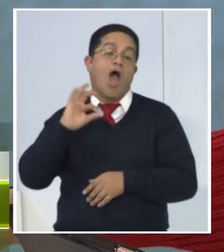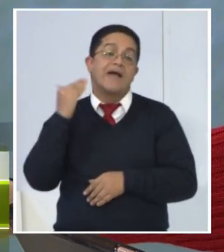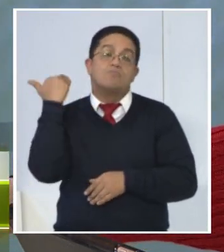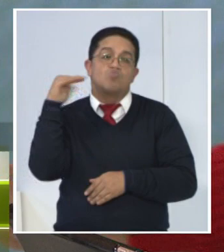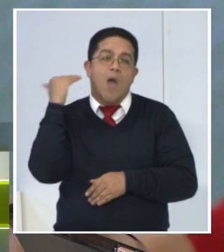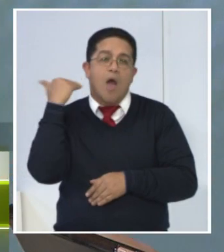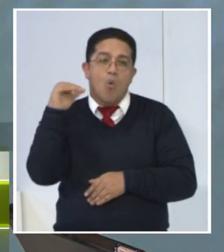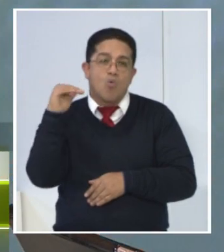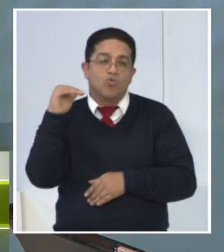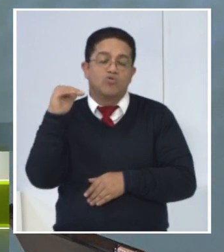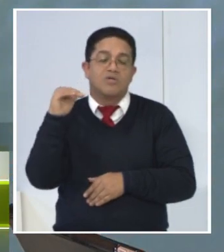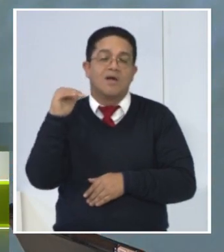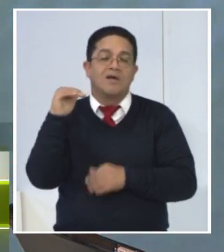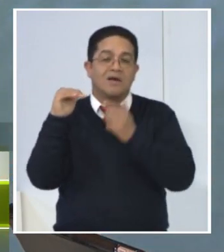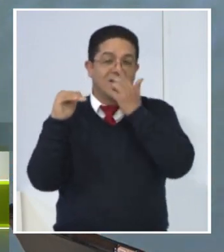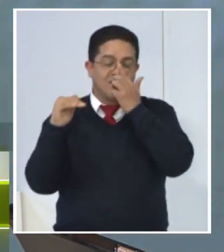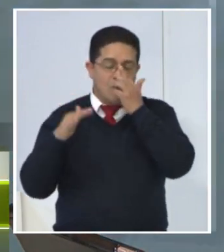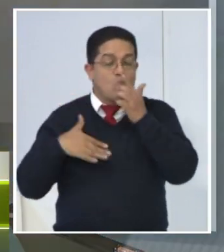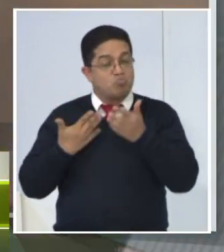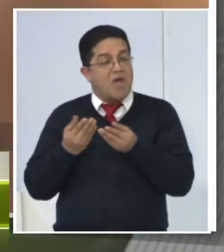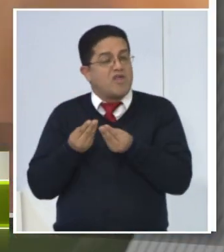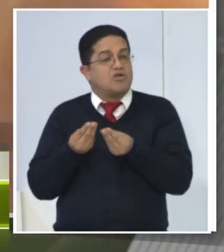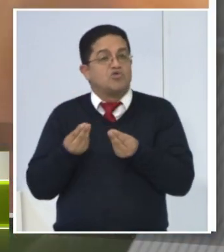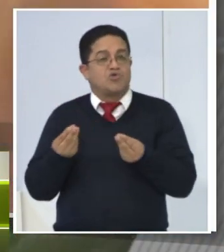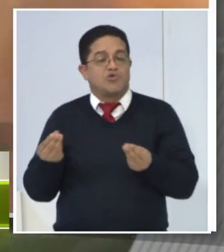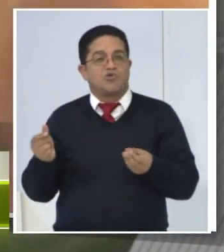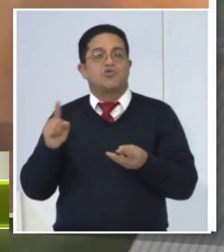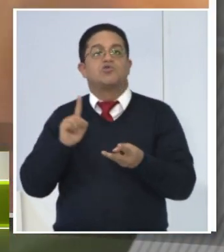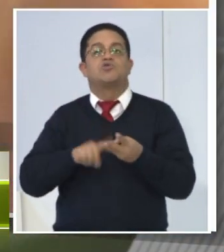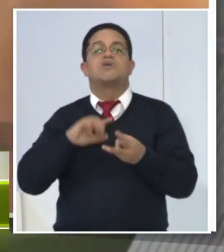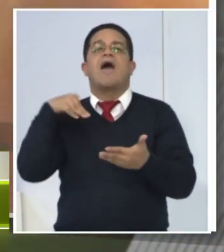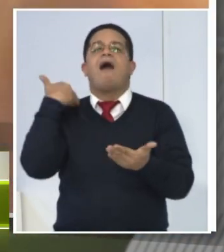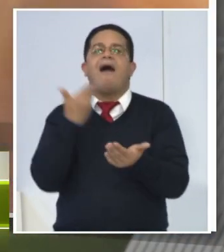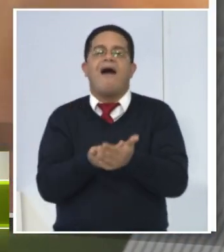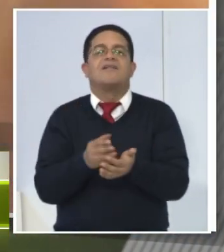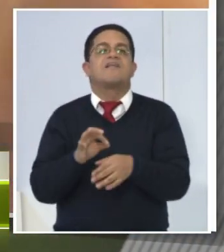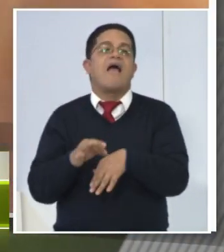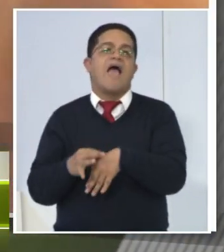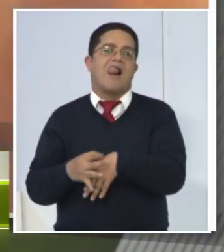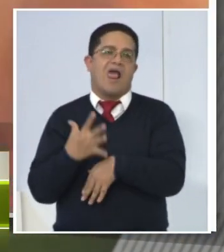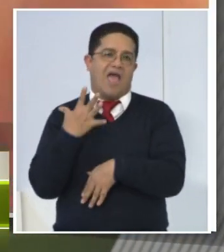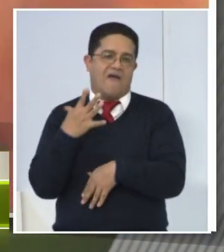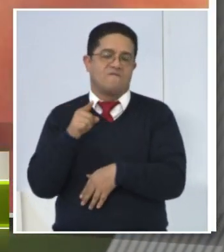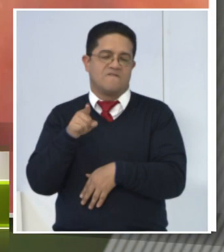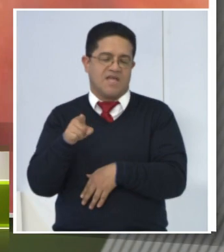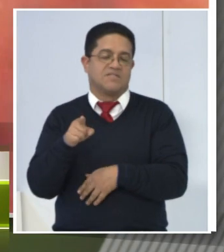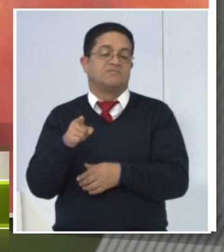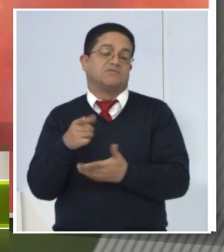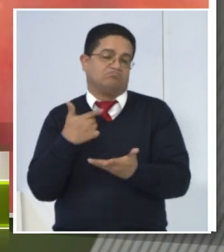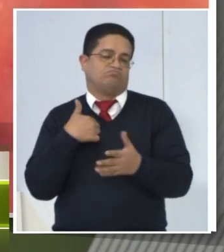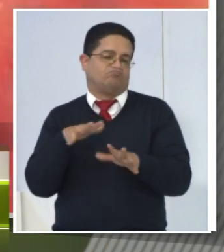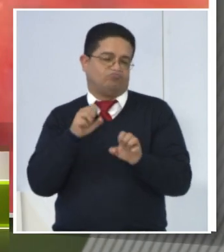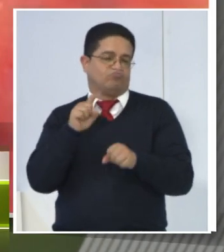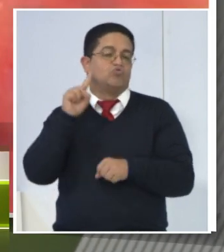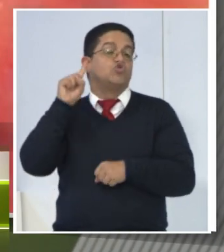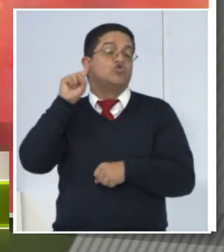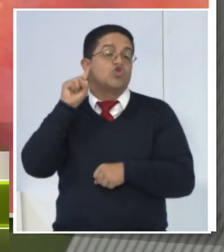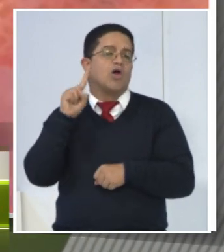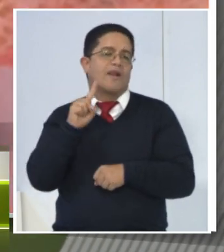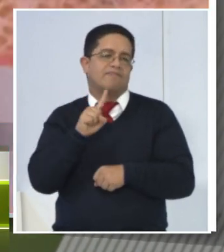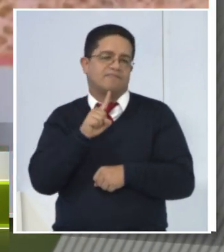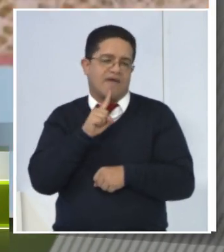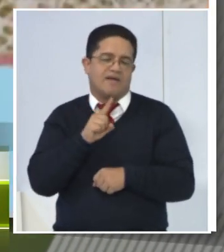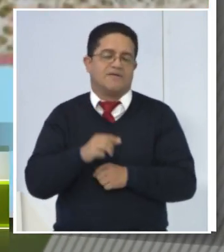la cual estas pueden ser desde muy leve hasta muy severa, que es lo que conocemos como la sordera.